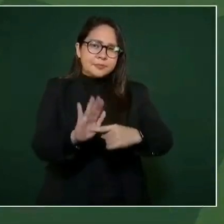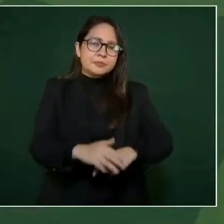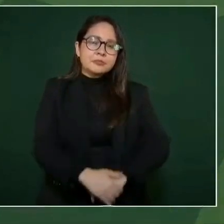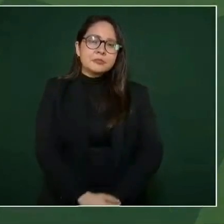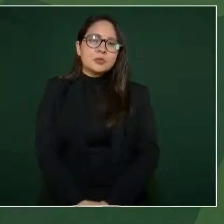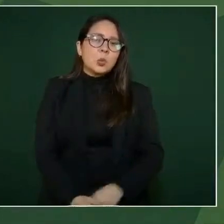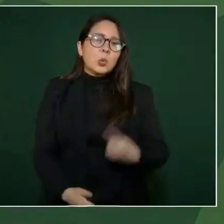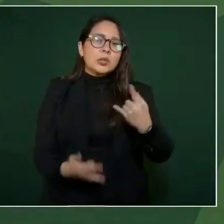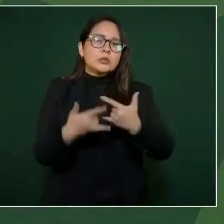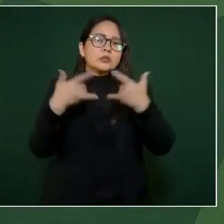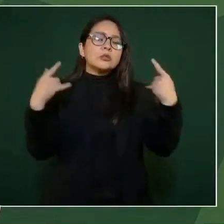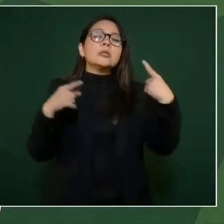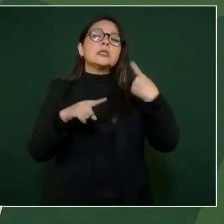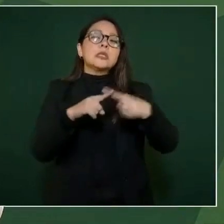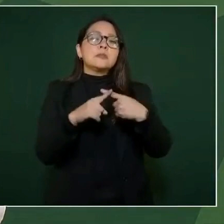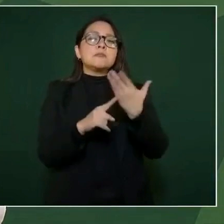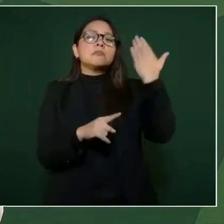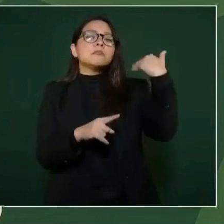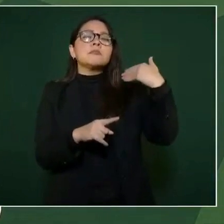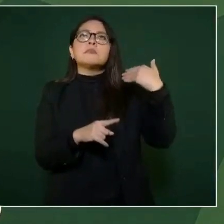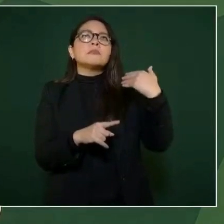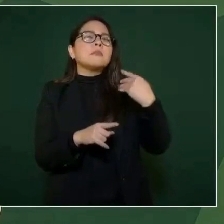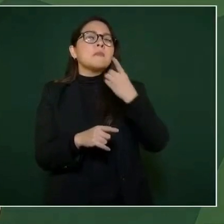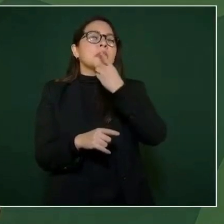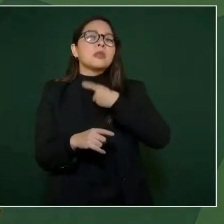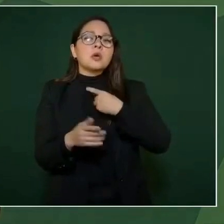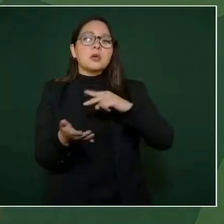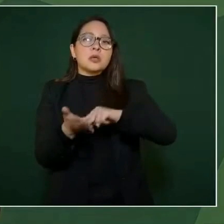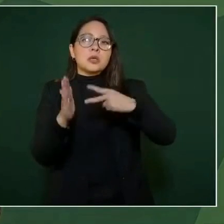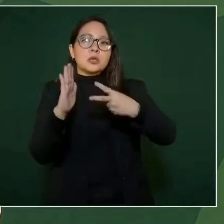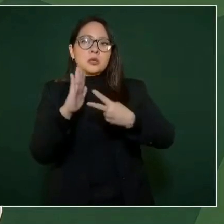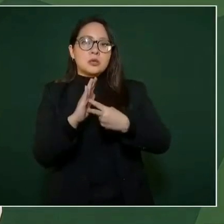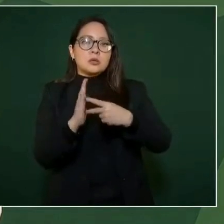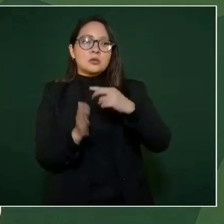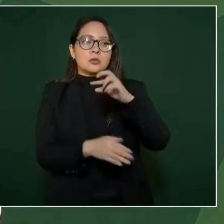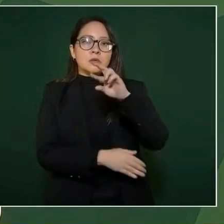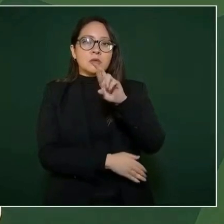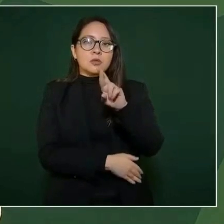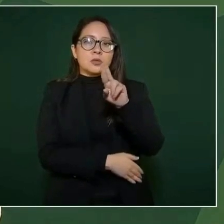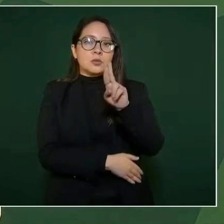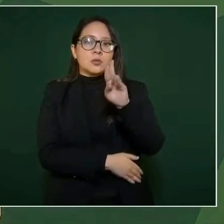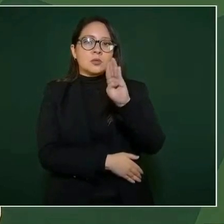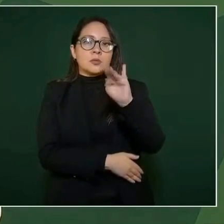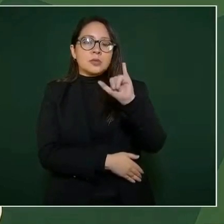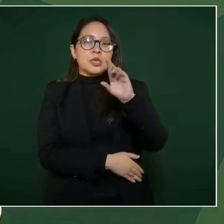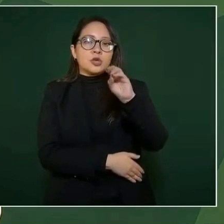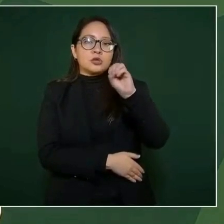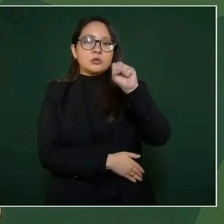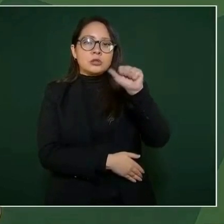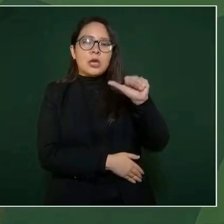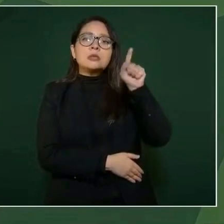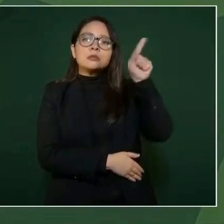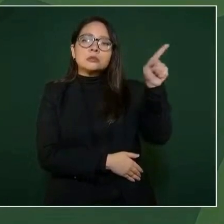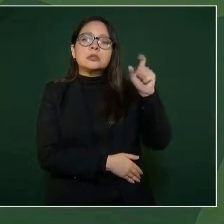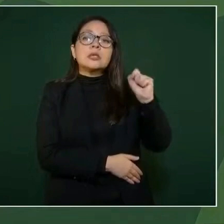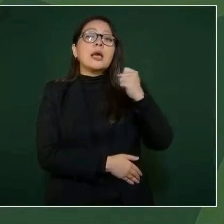el ingeniero Rovirosa, el ingeniero Leandro Rovirosa, que fue secretario